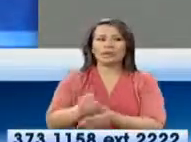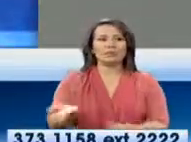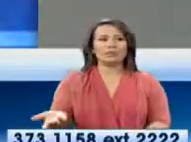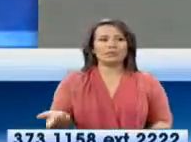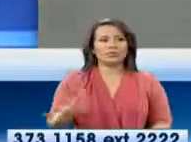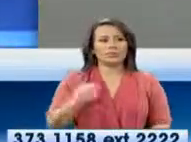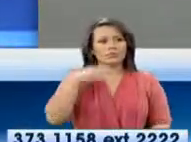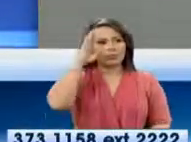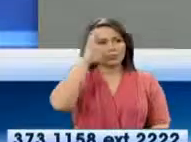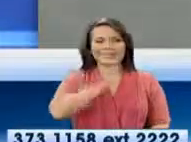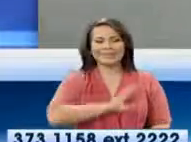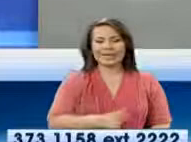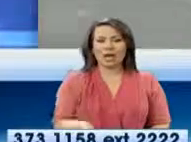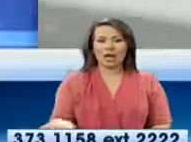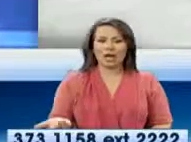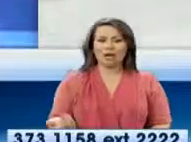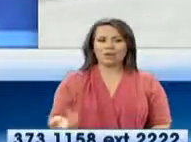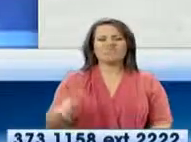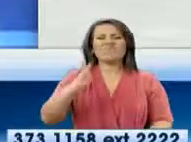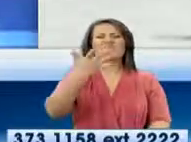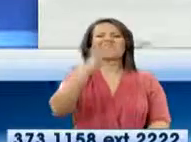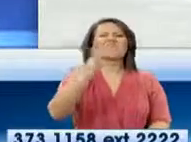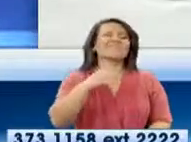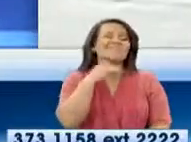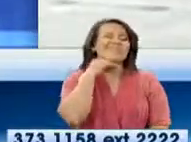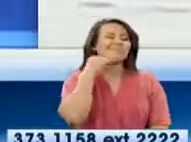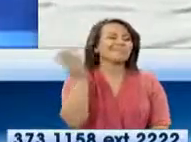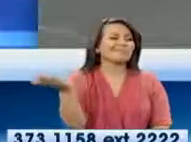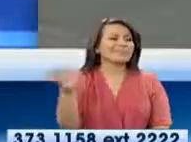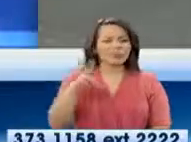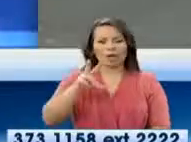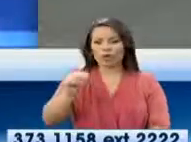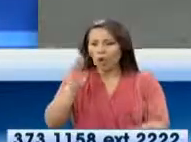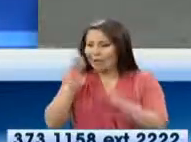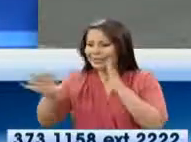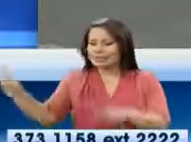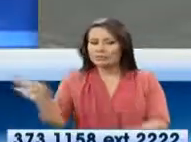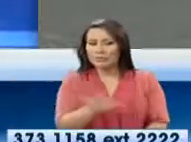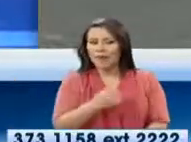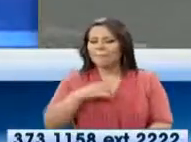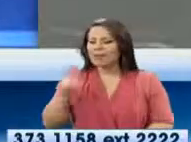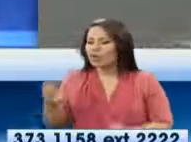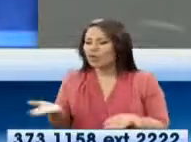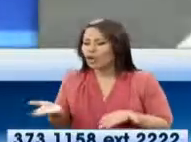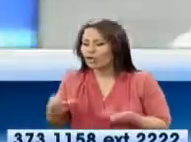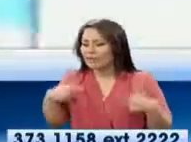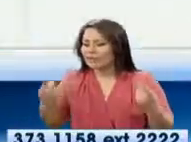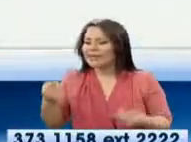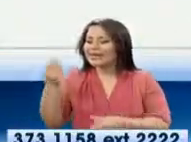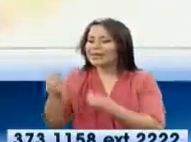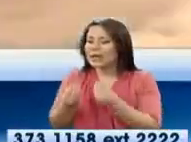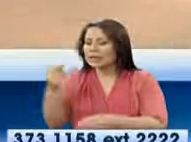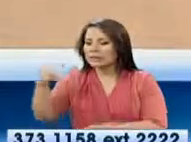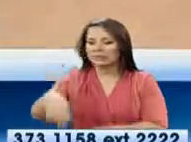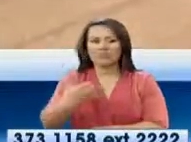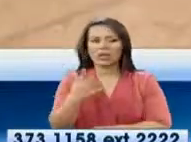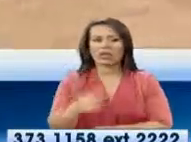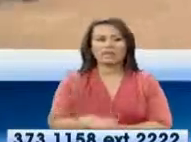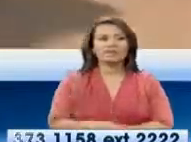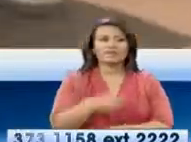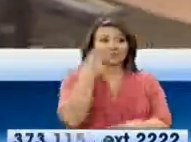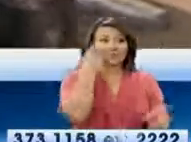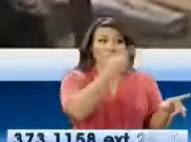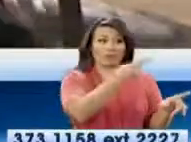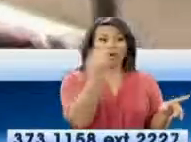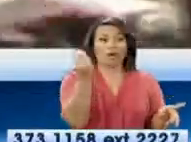haciendo. El patrullero ya no le digo, no les hace nada, nada, no, ni siquiera les pregunta qué hacen aquí. Estos abuelitos viven